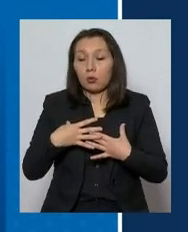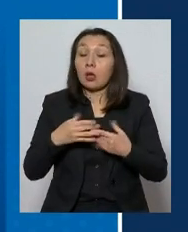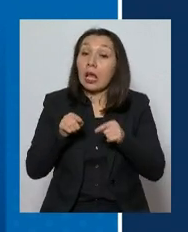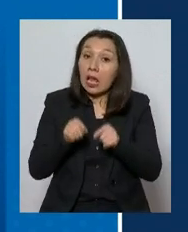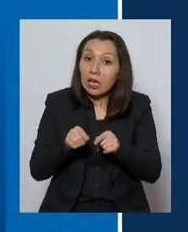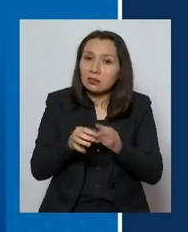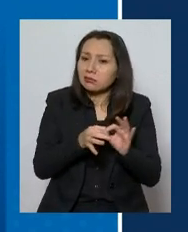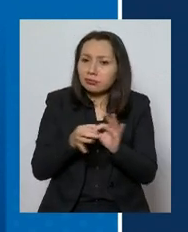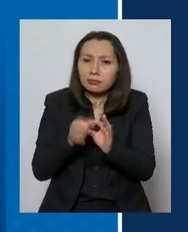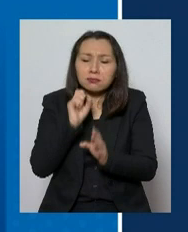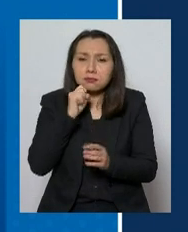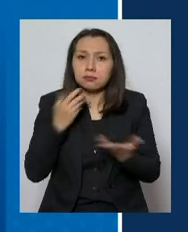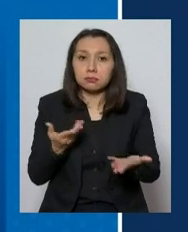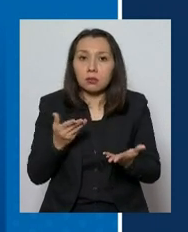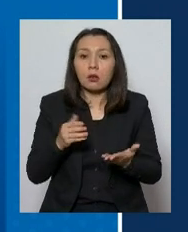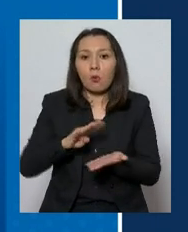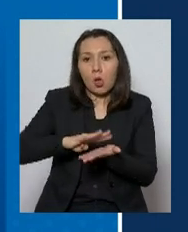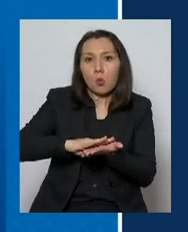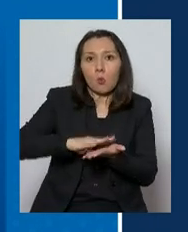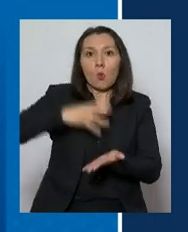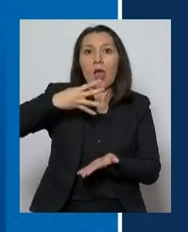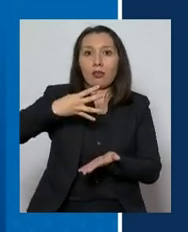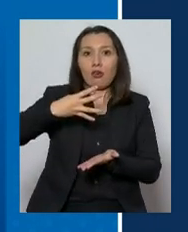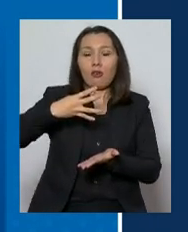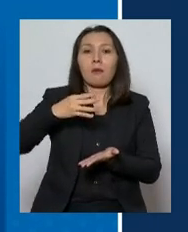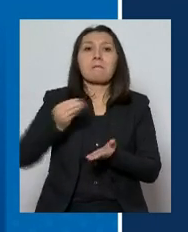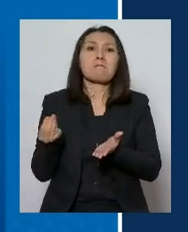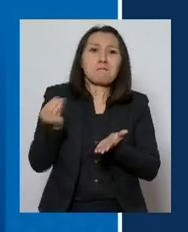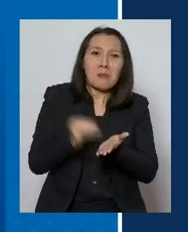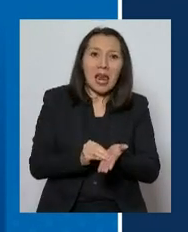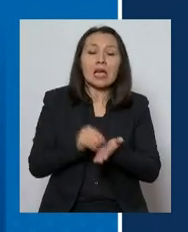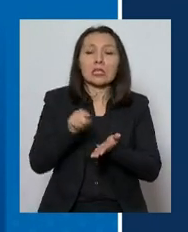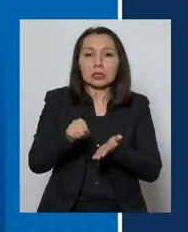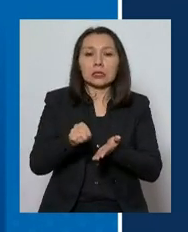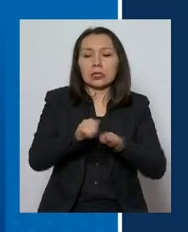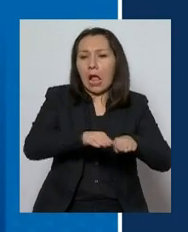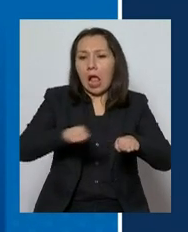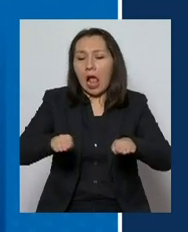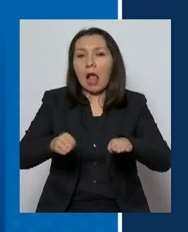¿qué implica? Que aquí se ha cuadruplicado la cantidad de camas de cuidados intensivos.